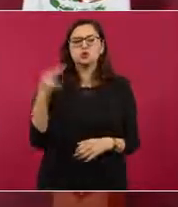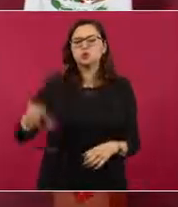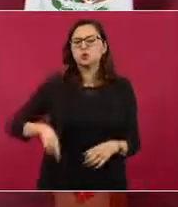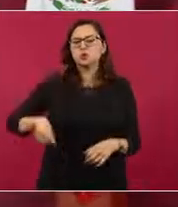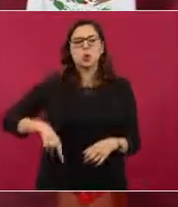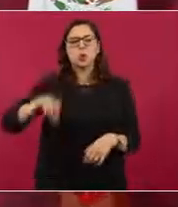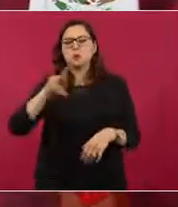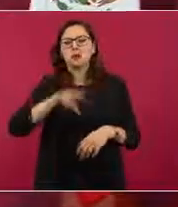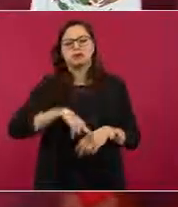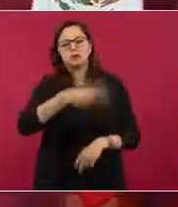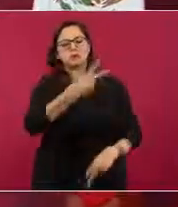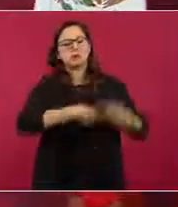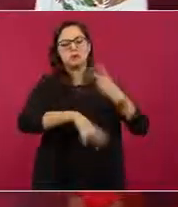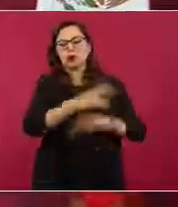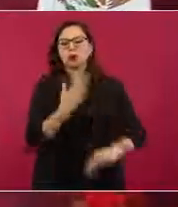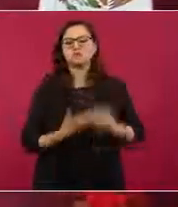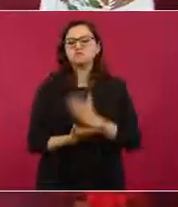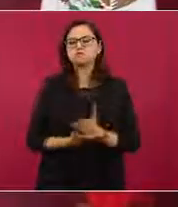lo que